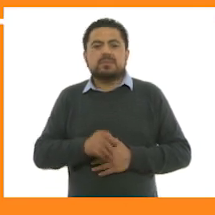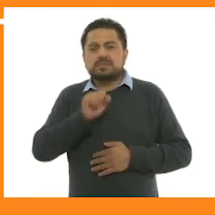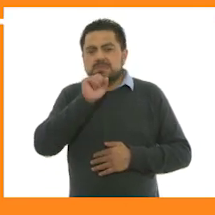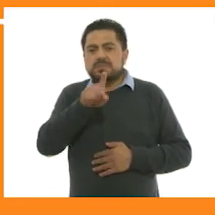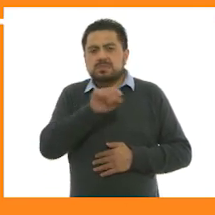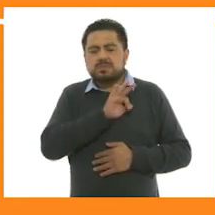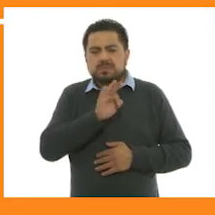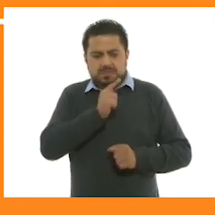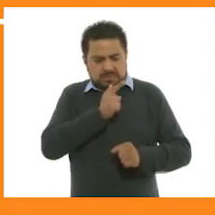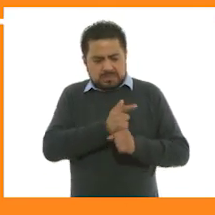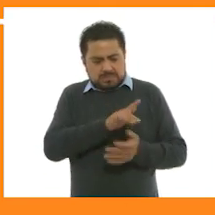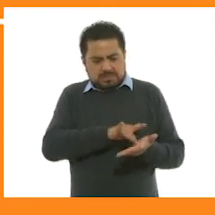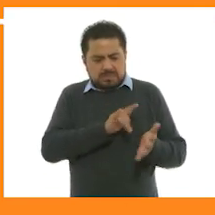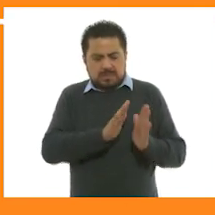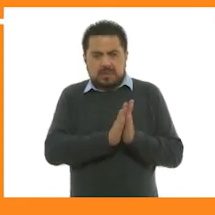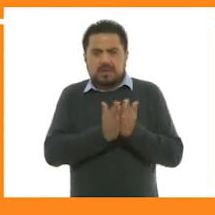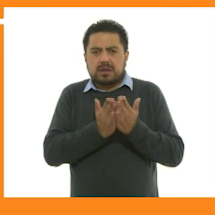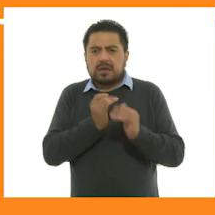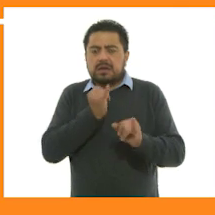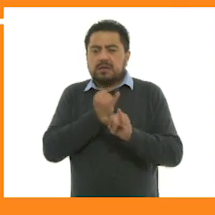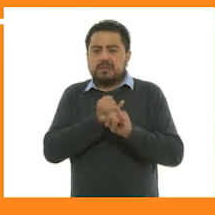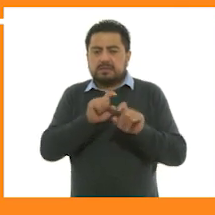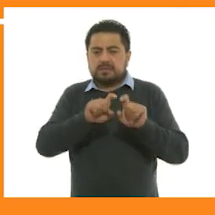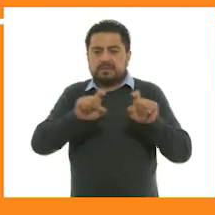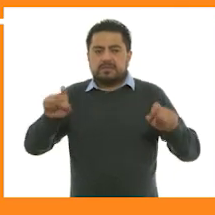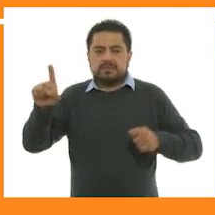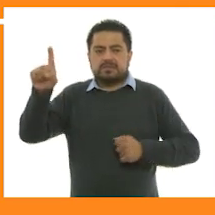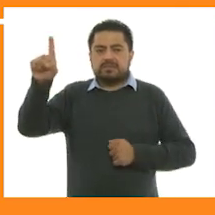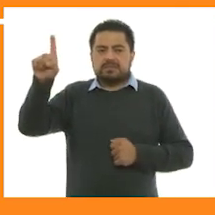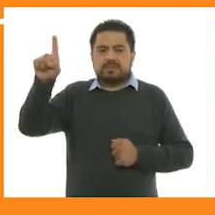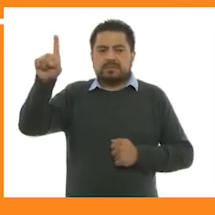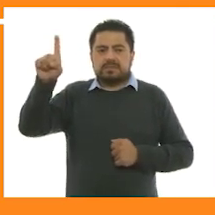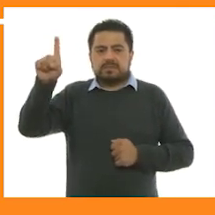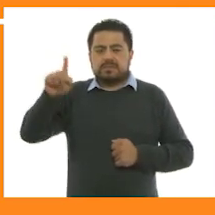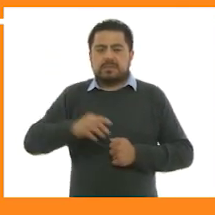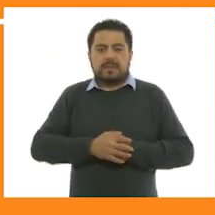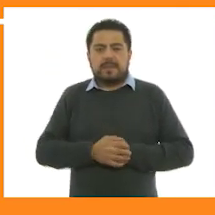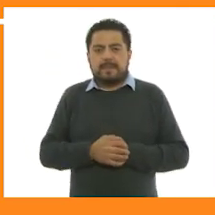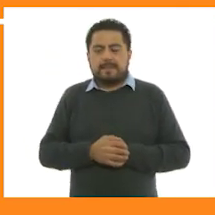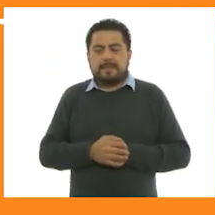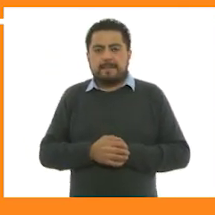También puedes encontrar los libros de texto en la página